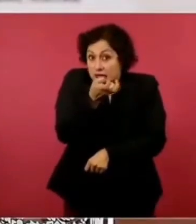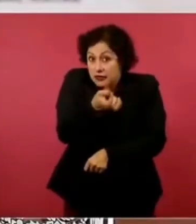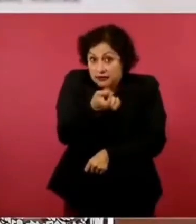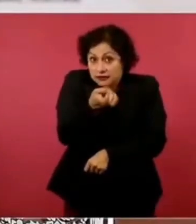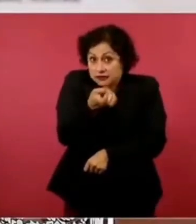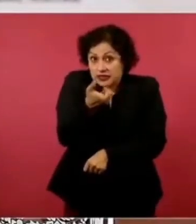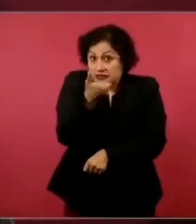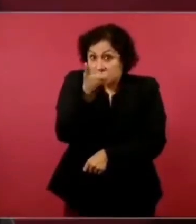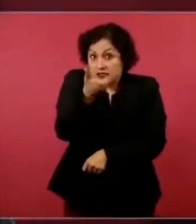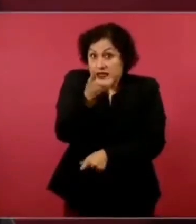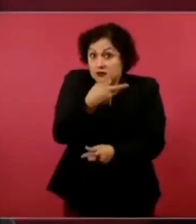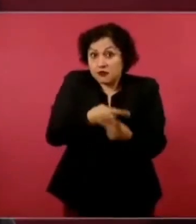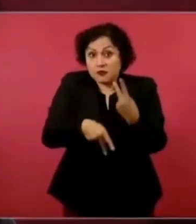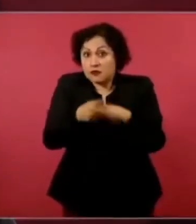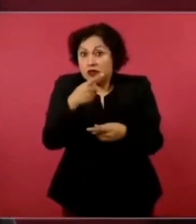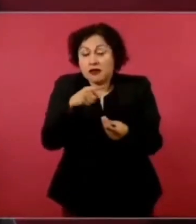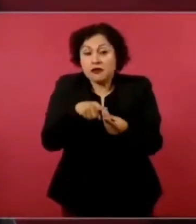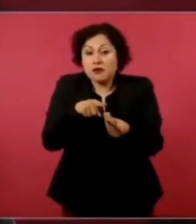la corrupción